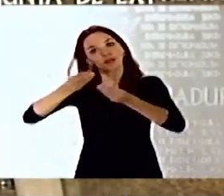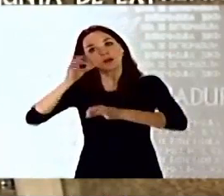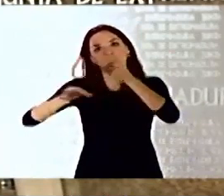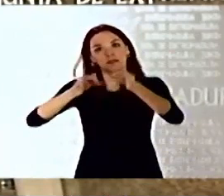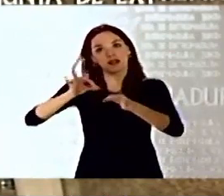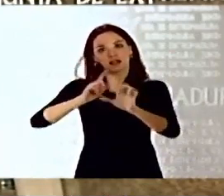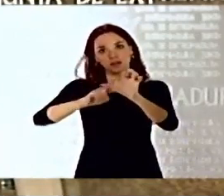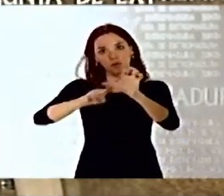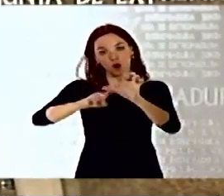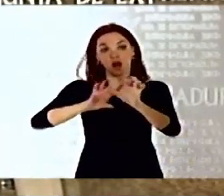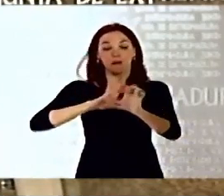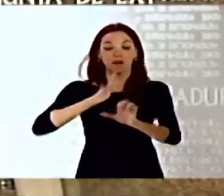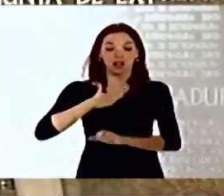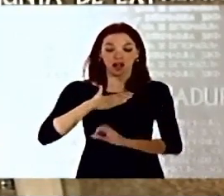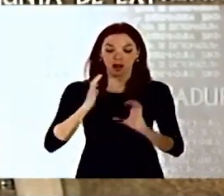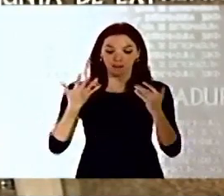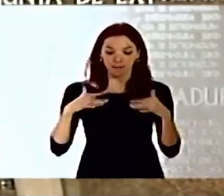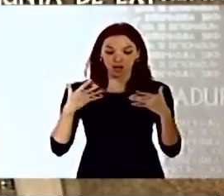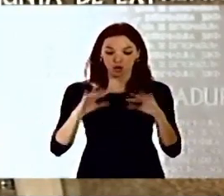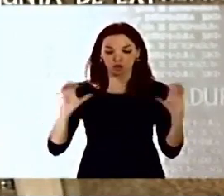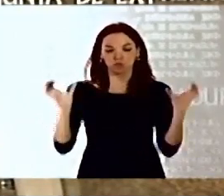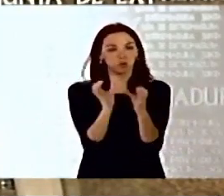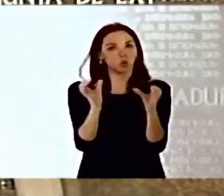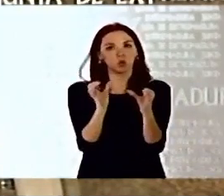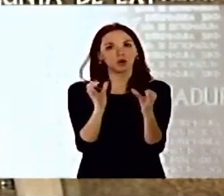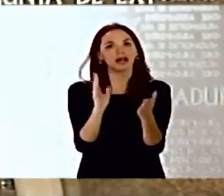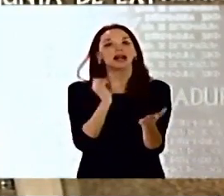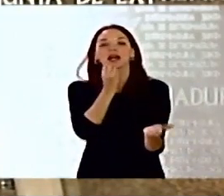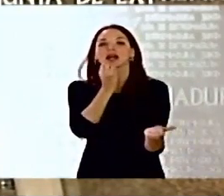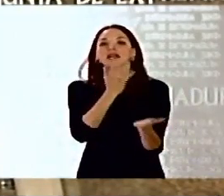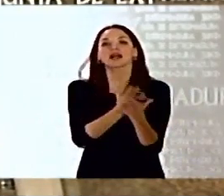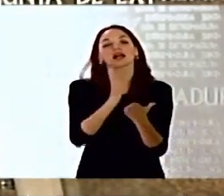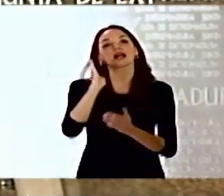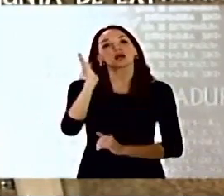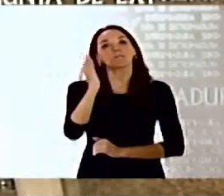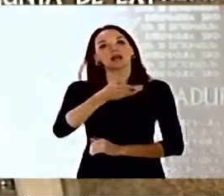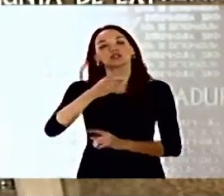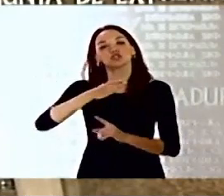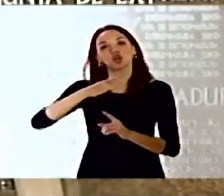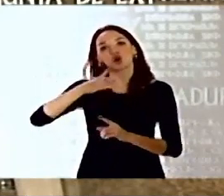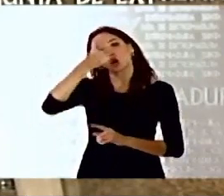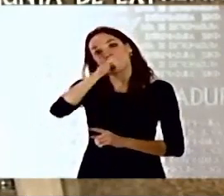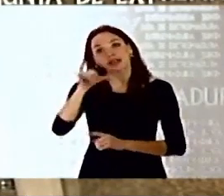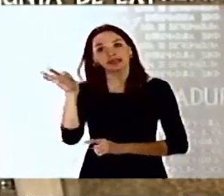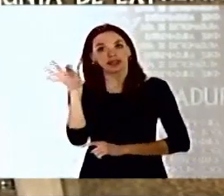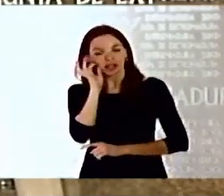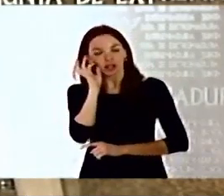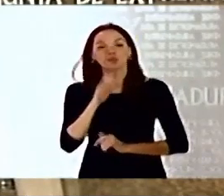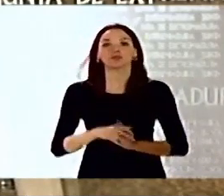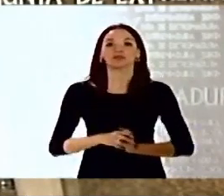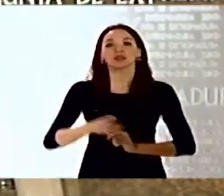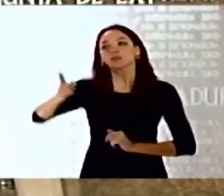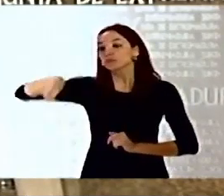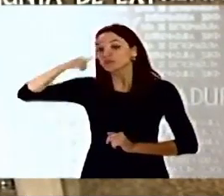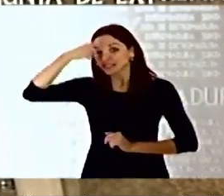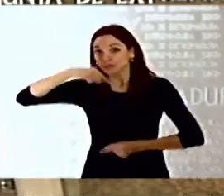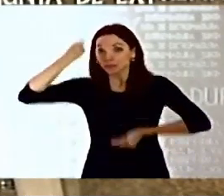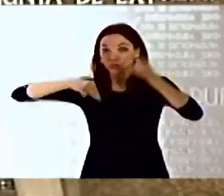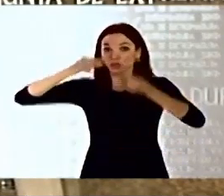se reúne, mañana miércoles, la Comisión de Impacto de Género. Saben ustedes que el presupuesto 19 fue el primer presupuesto de la Junta de